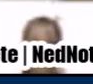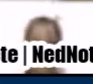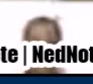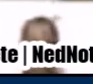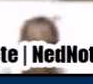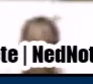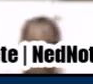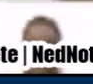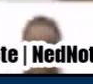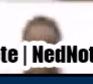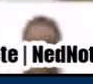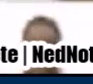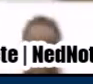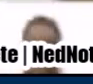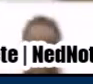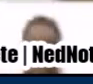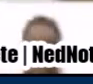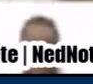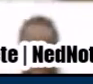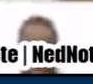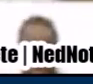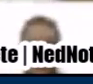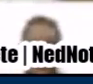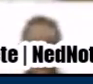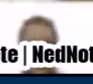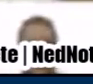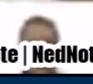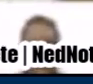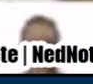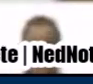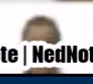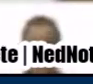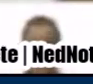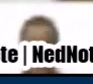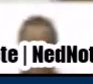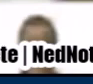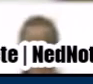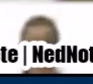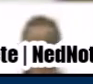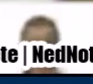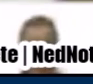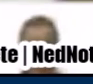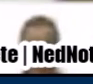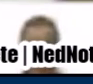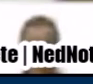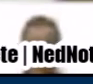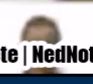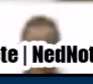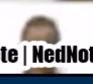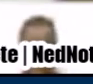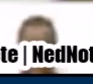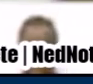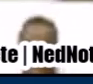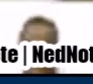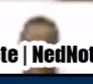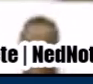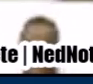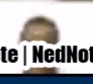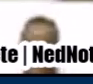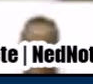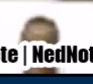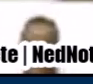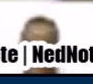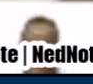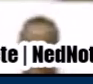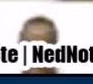30 de abril, lo que sucedió con los militares en Cúcuta, los sargentos en Cotiza, y deliberadamente excluyo lo que ellos denominaron,